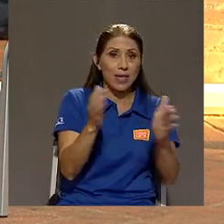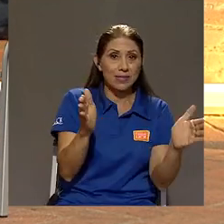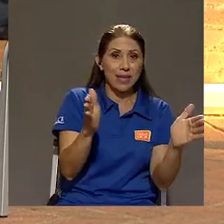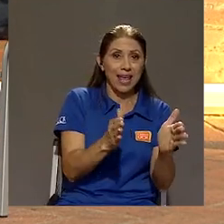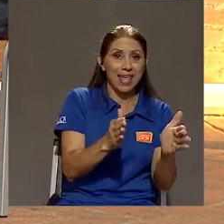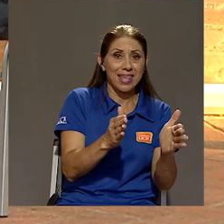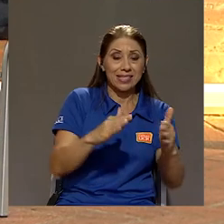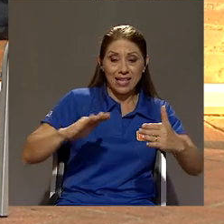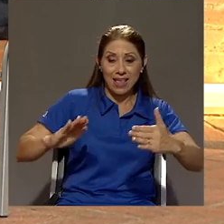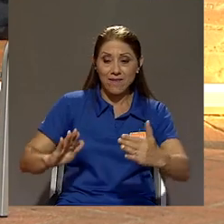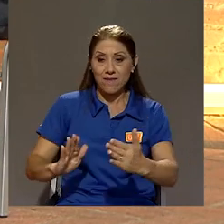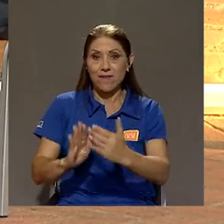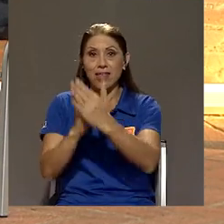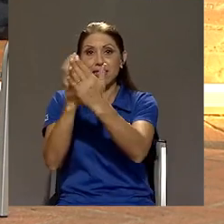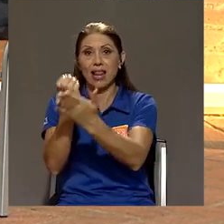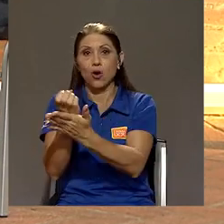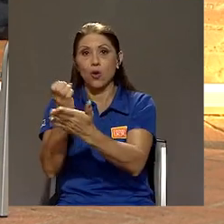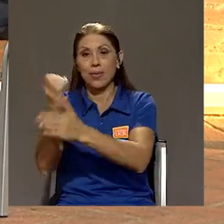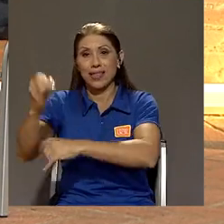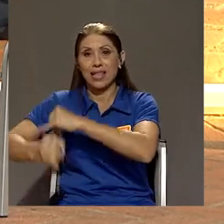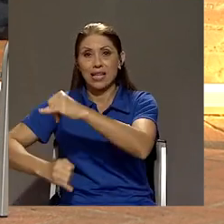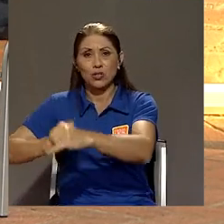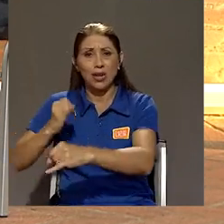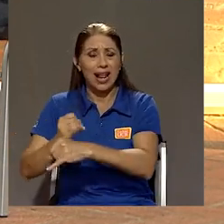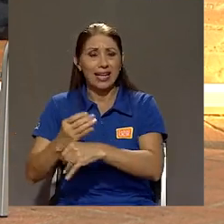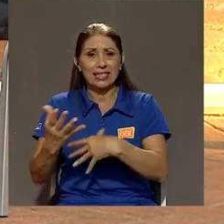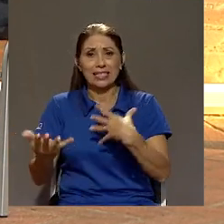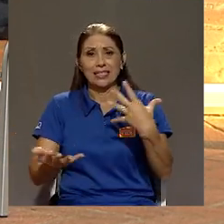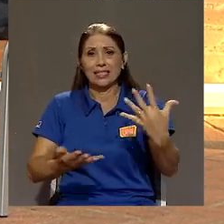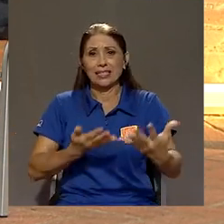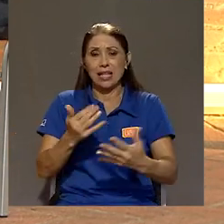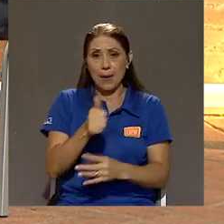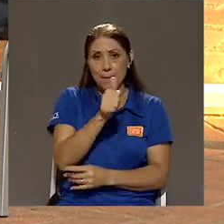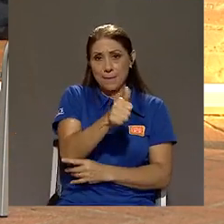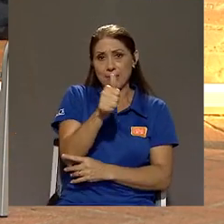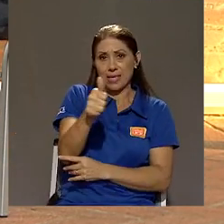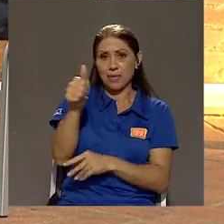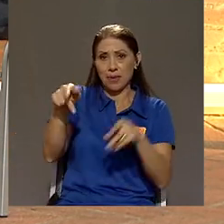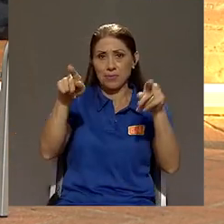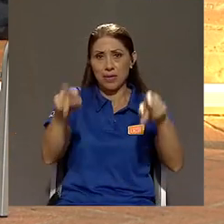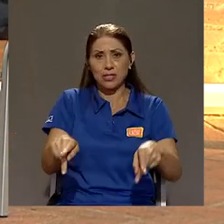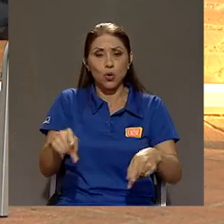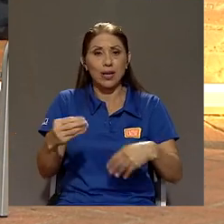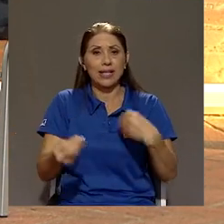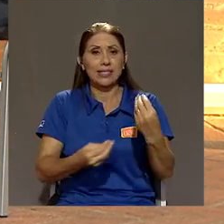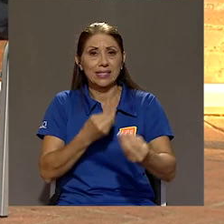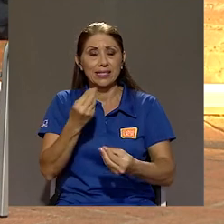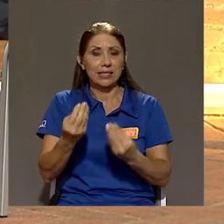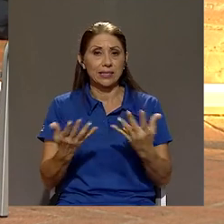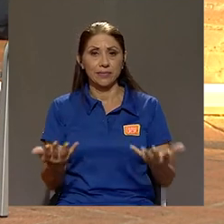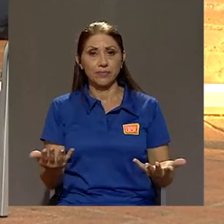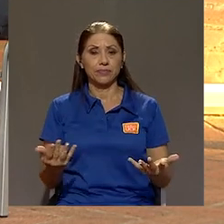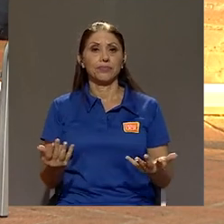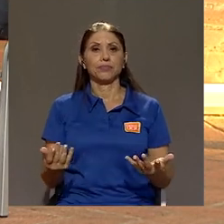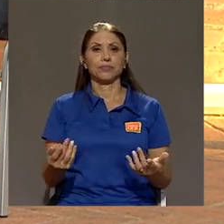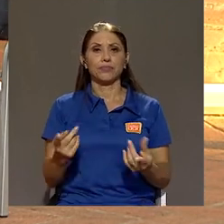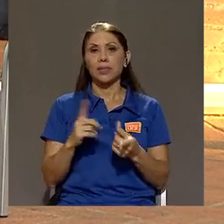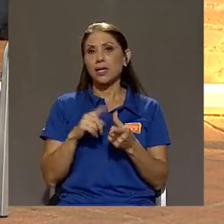a la competencia internacional tienen muy poco margen y las personas mismas tienen un margen muy escaso. Y entonces,